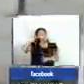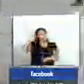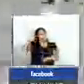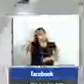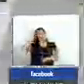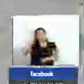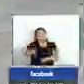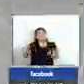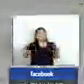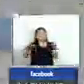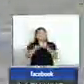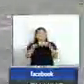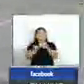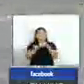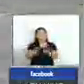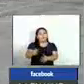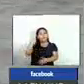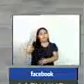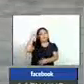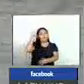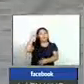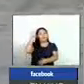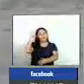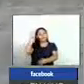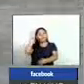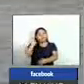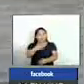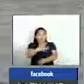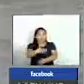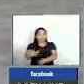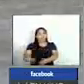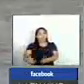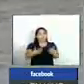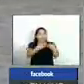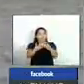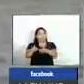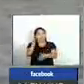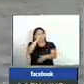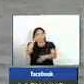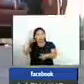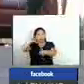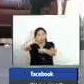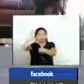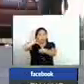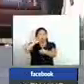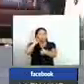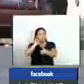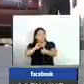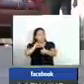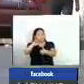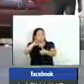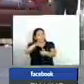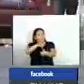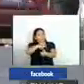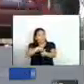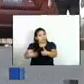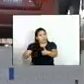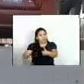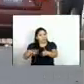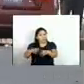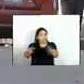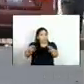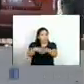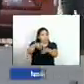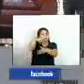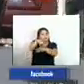importante también el papel que juegan los presidentes de cada uno de los países de hecho ellos juegan un papel importante en el Parlacen